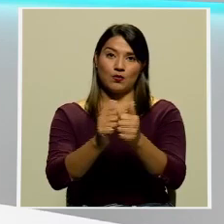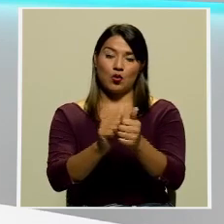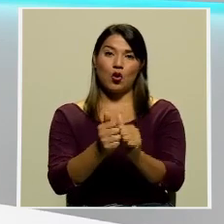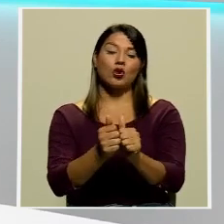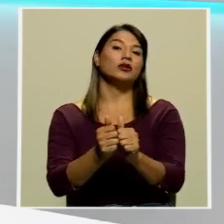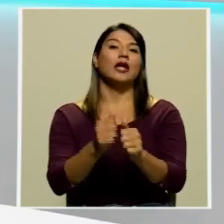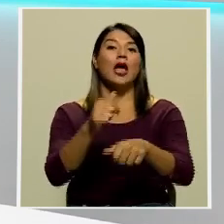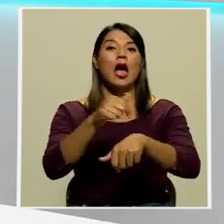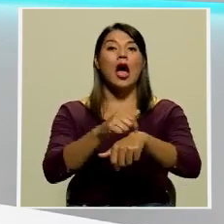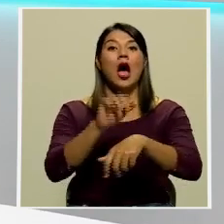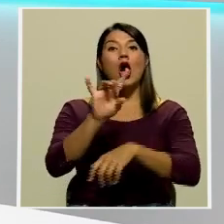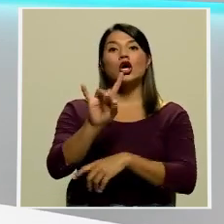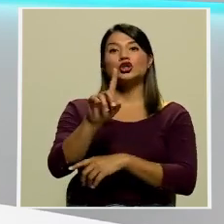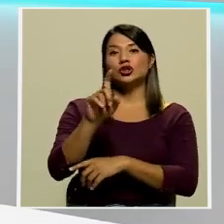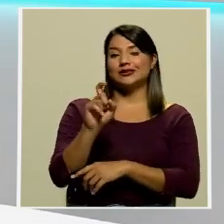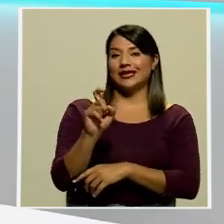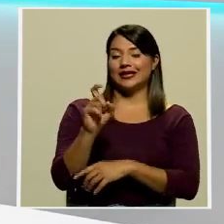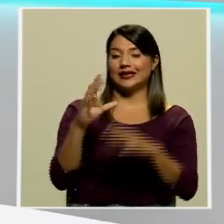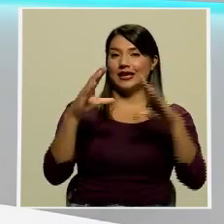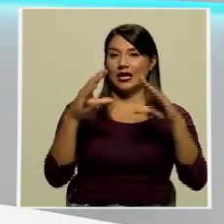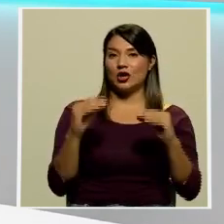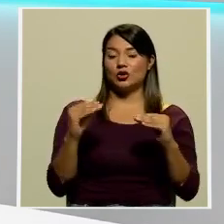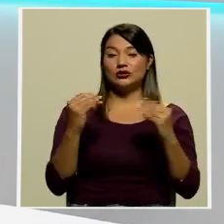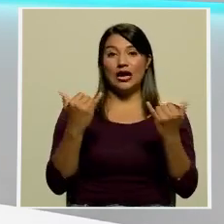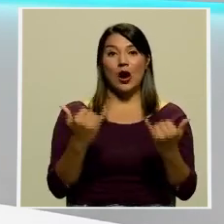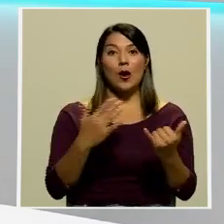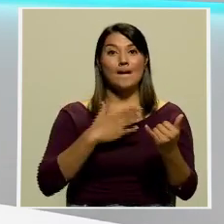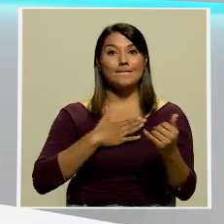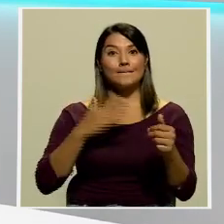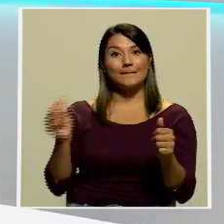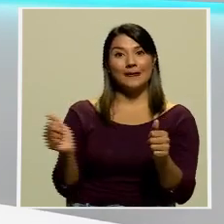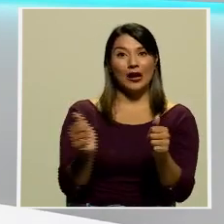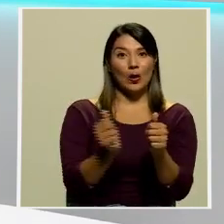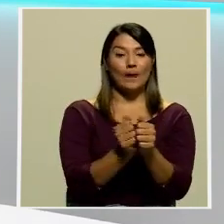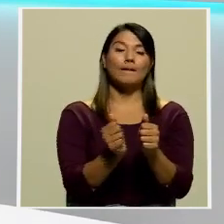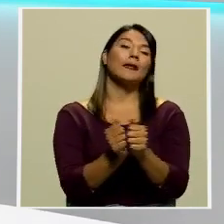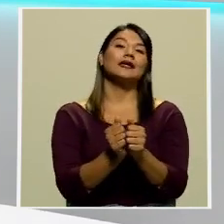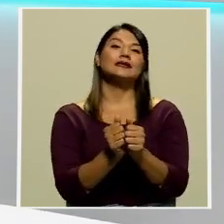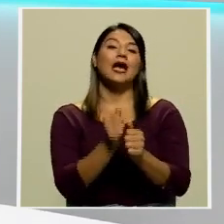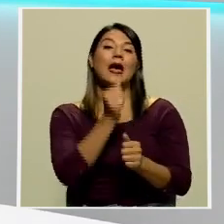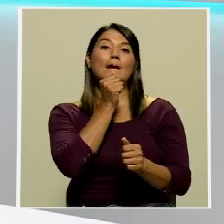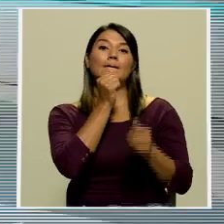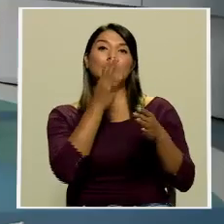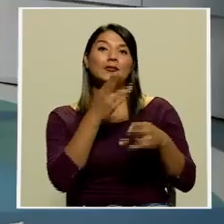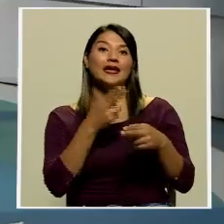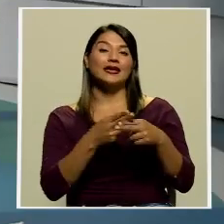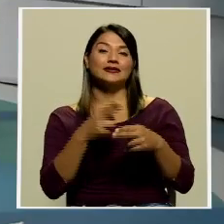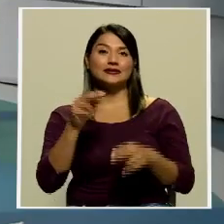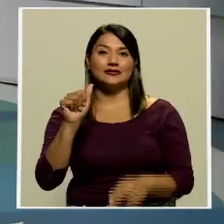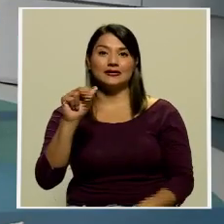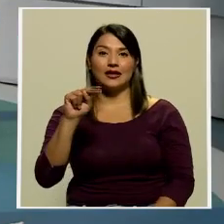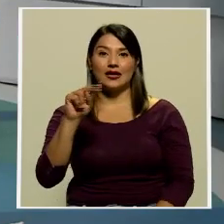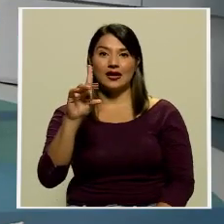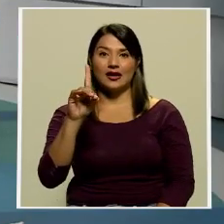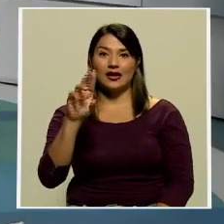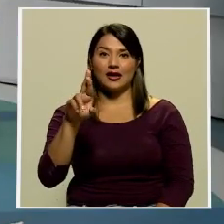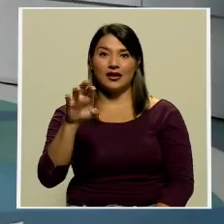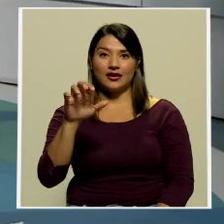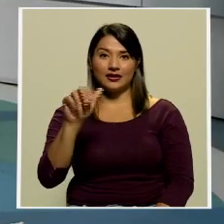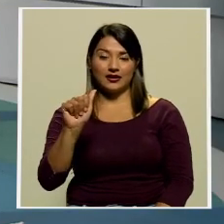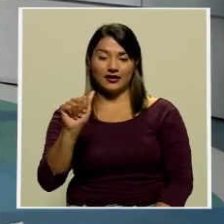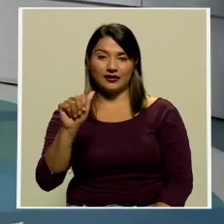no más, 8:30 de la noche. Me acompaña aquí en el set Andrea Salazar. Buenas noches, Andrea.